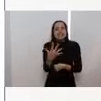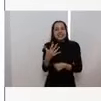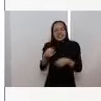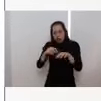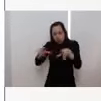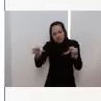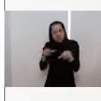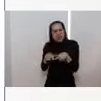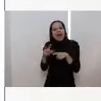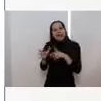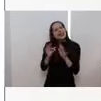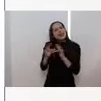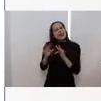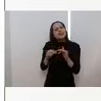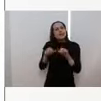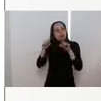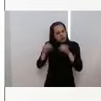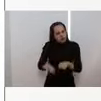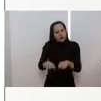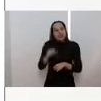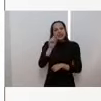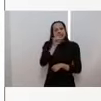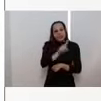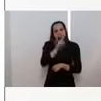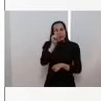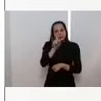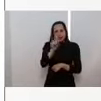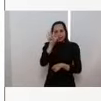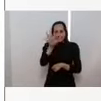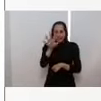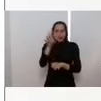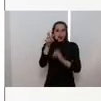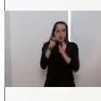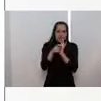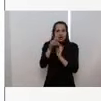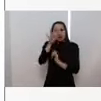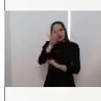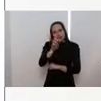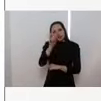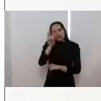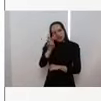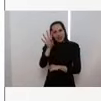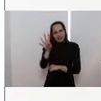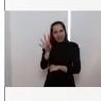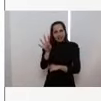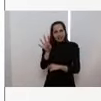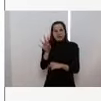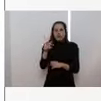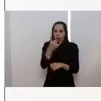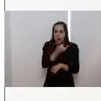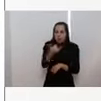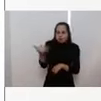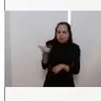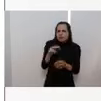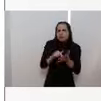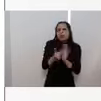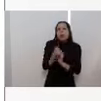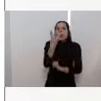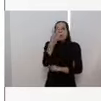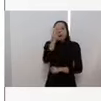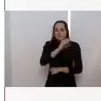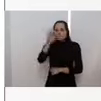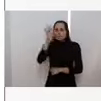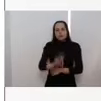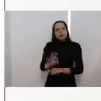terapia pudimos asignar 165 mil 983 citas que eso significa un 40% menos